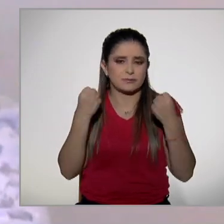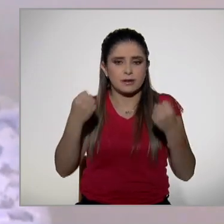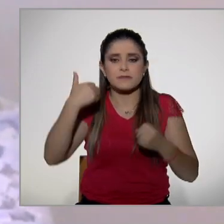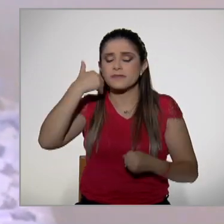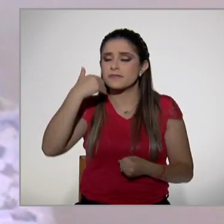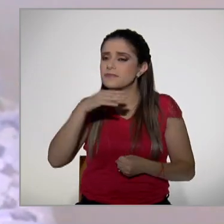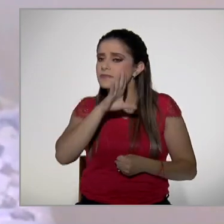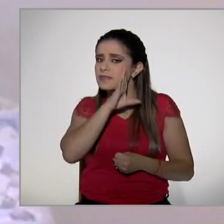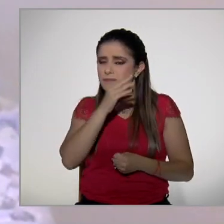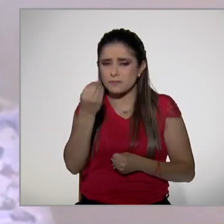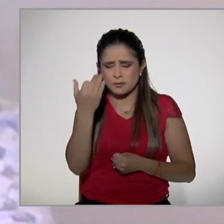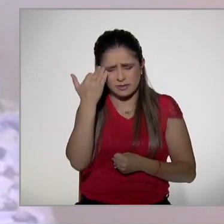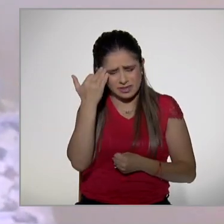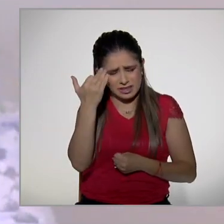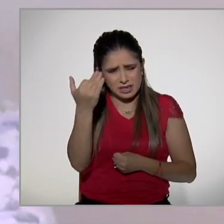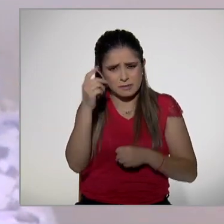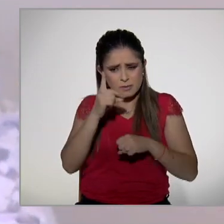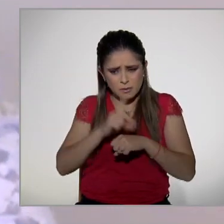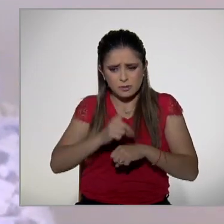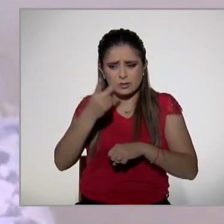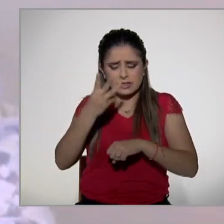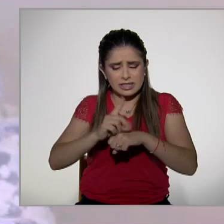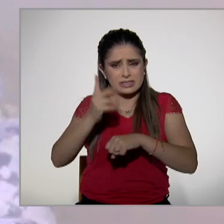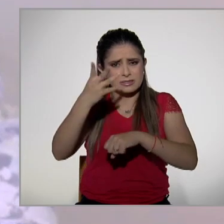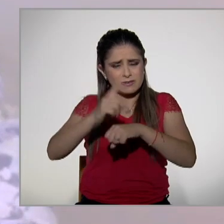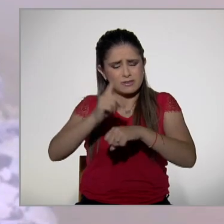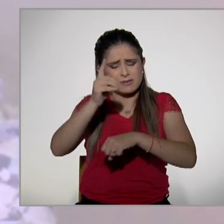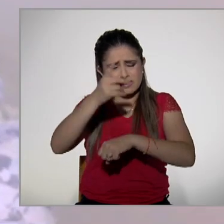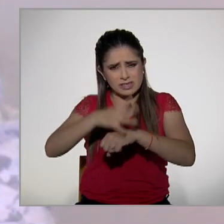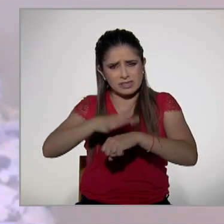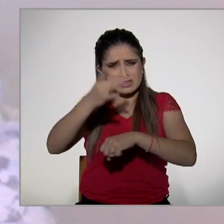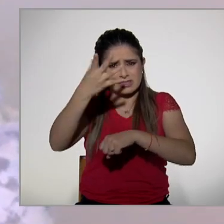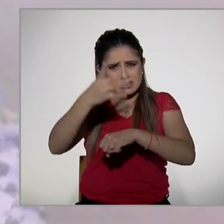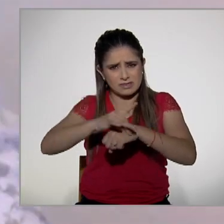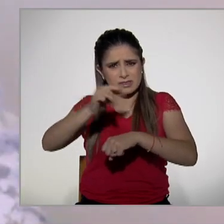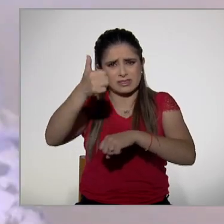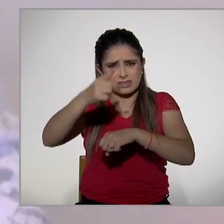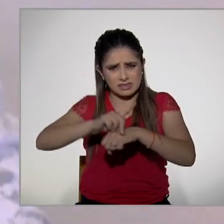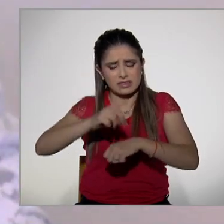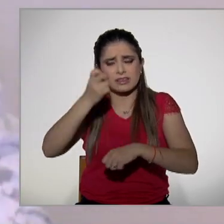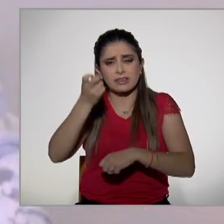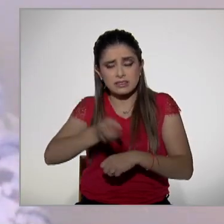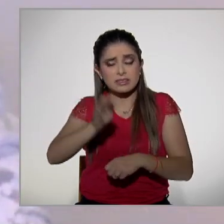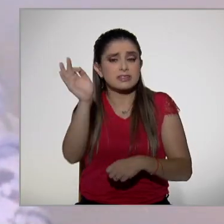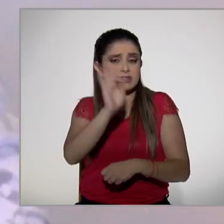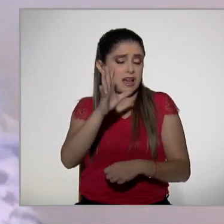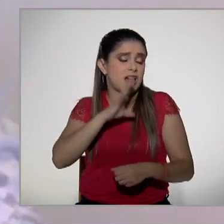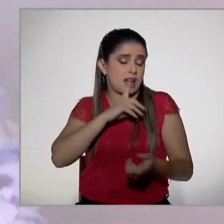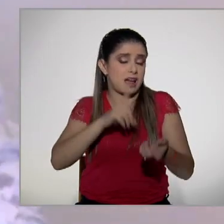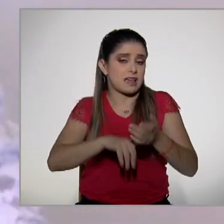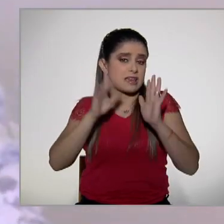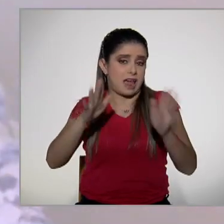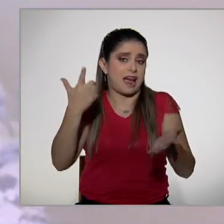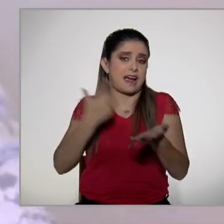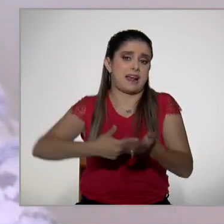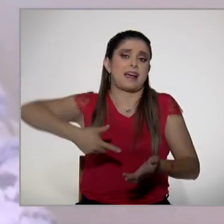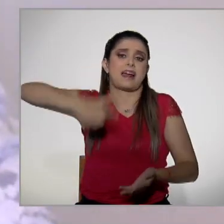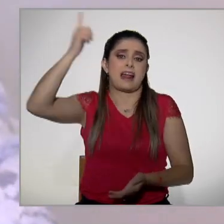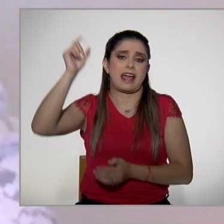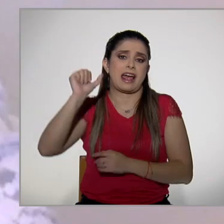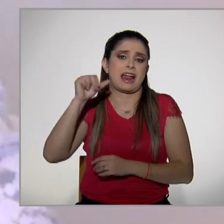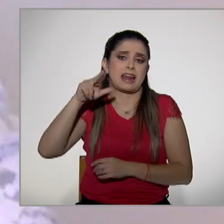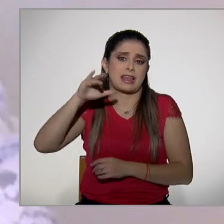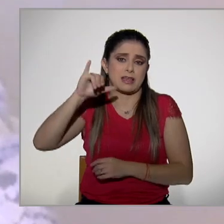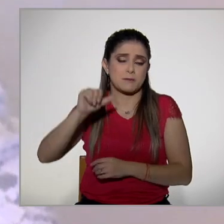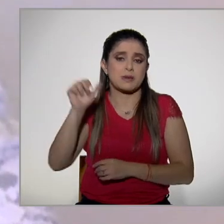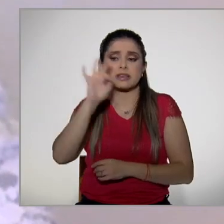prolongada por muchos días esto generalmente puede deberse a una alteración más grave como en el caso de